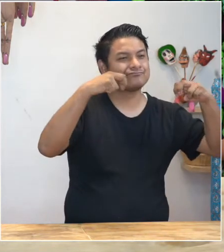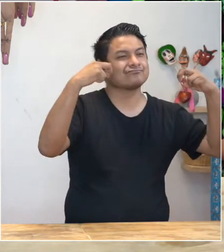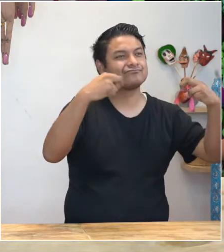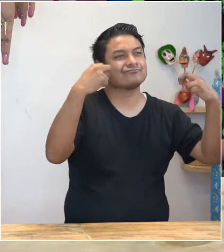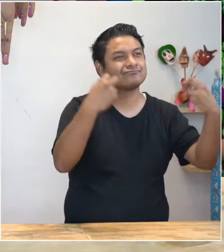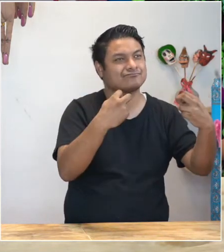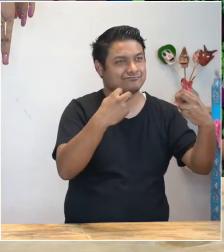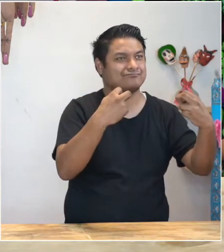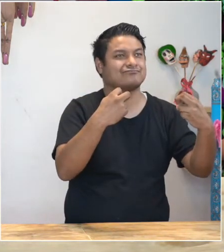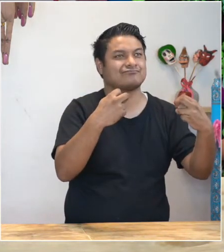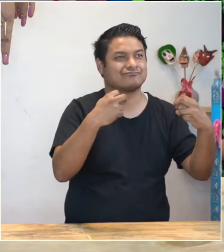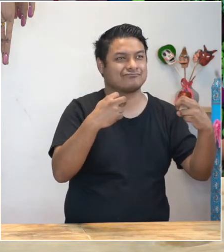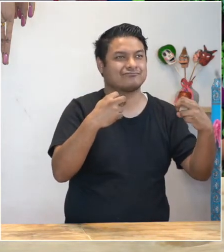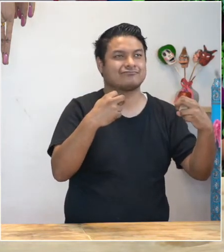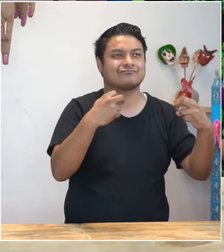hacerlos parte de.